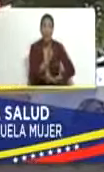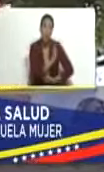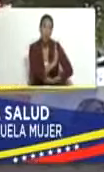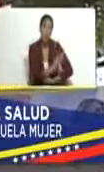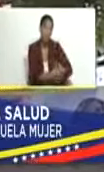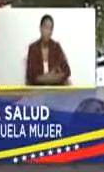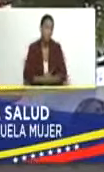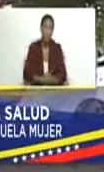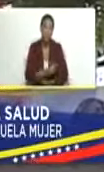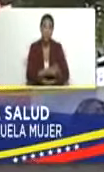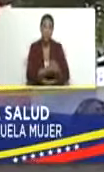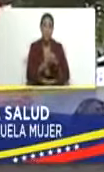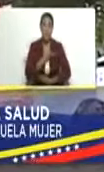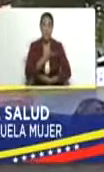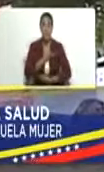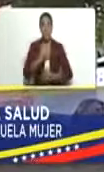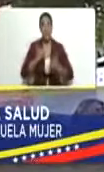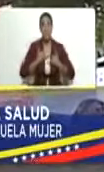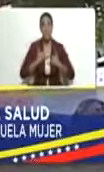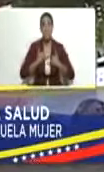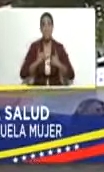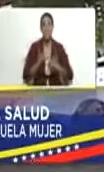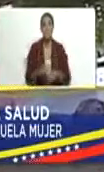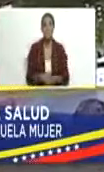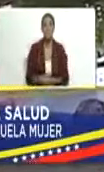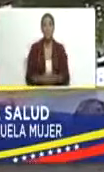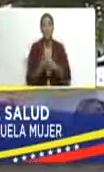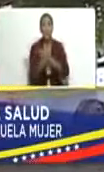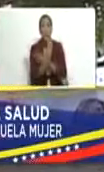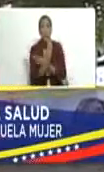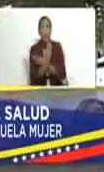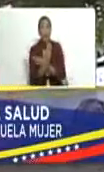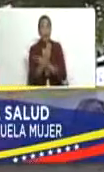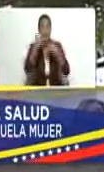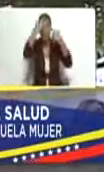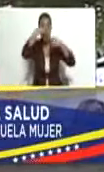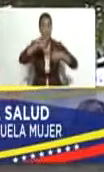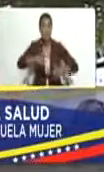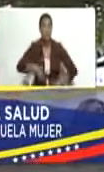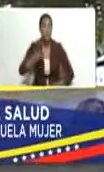cuidarse a sí misma. Cuidarse.